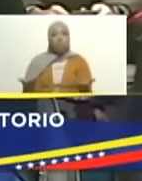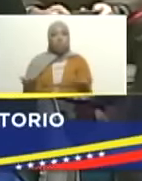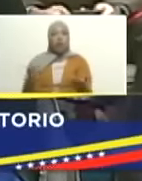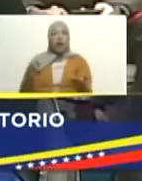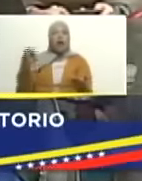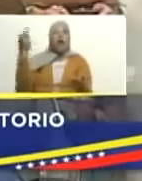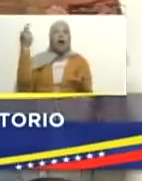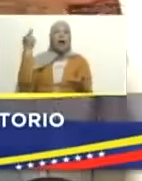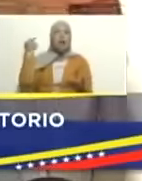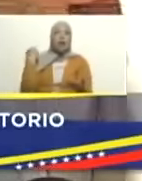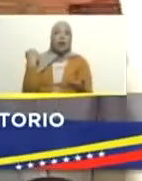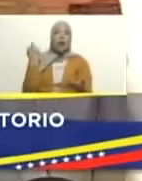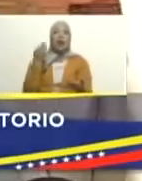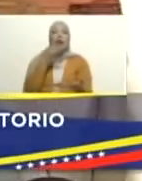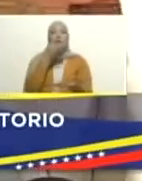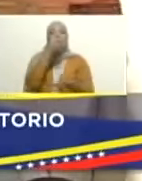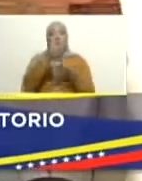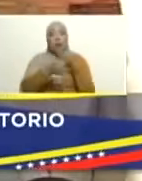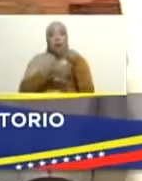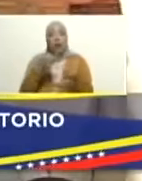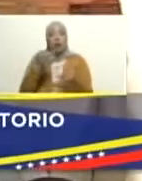ayer conversando con Cilia,